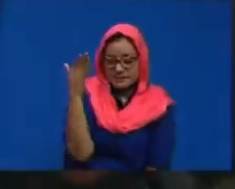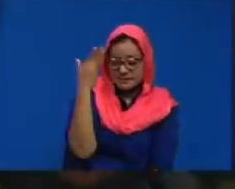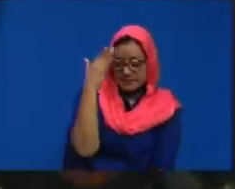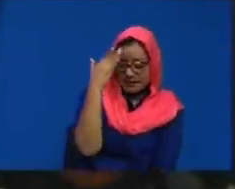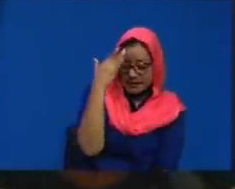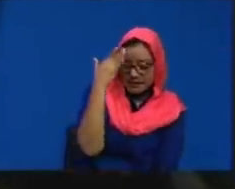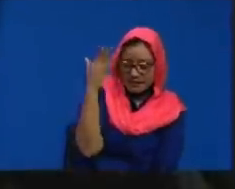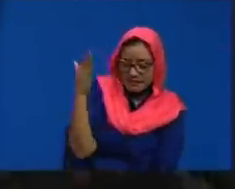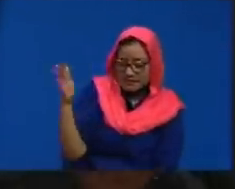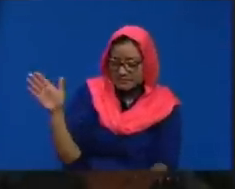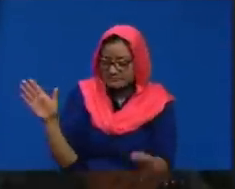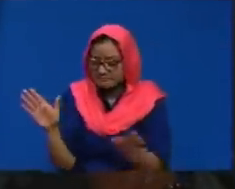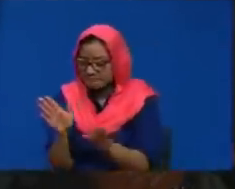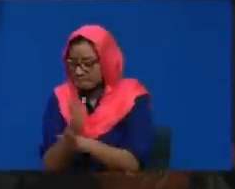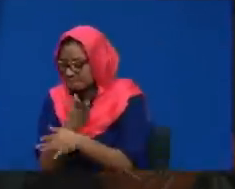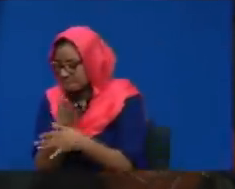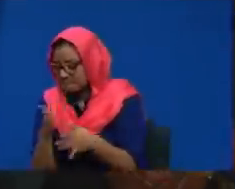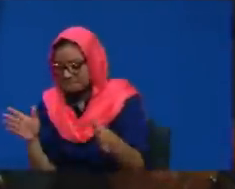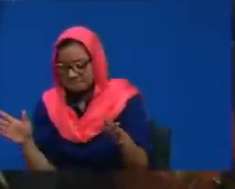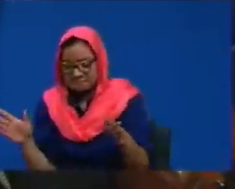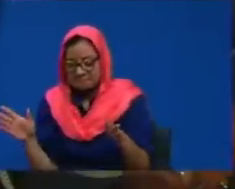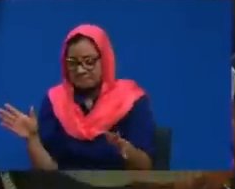Nadie como tu papá,